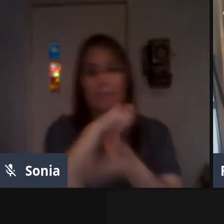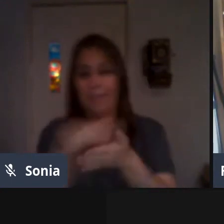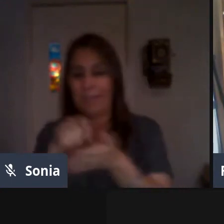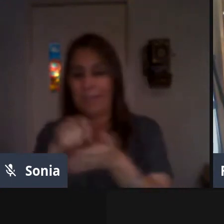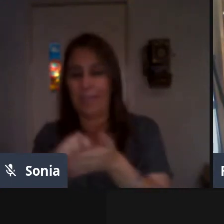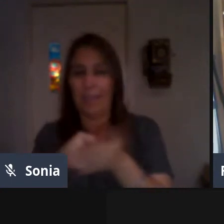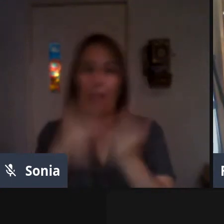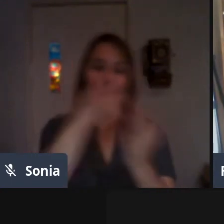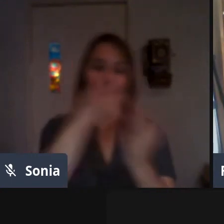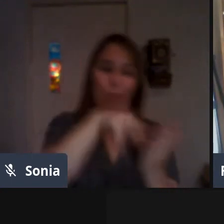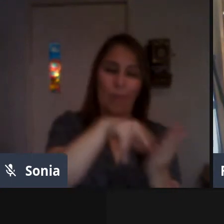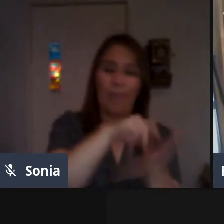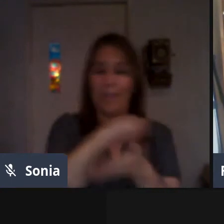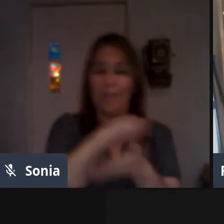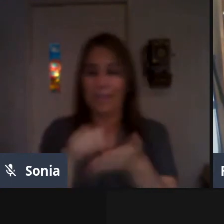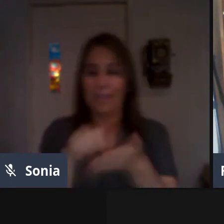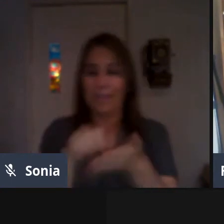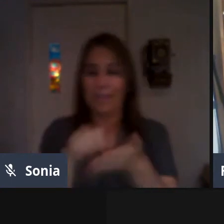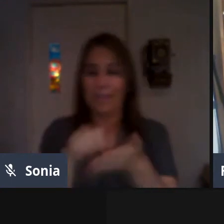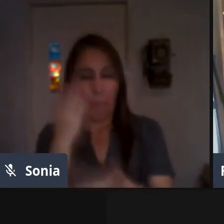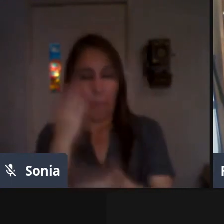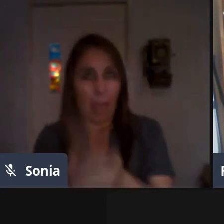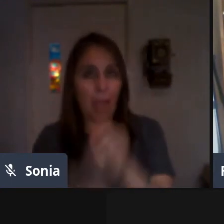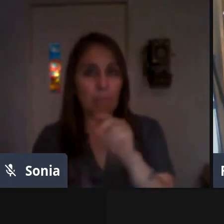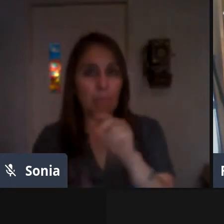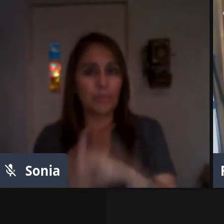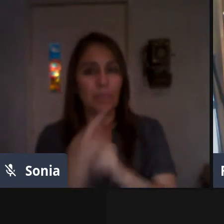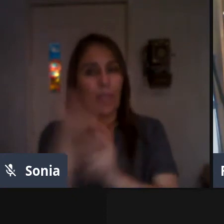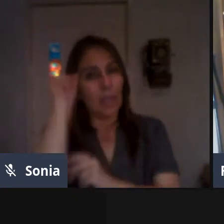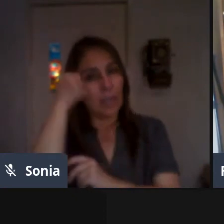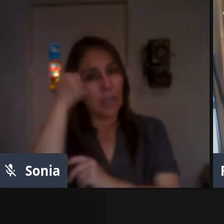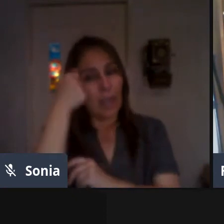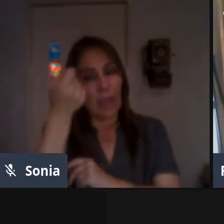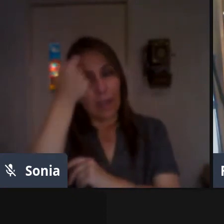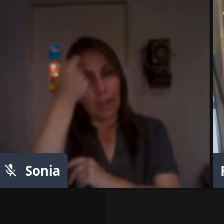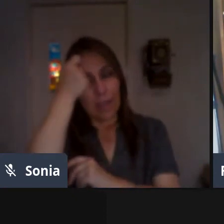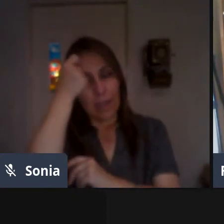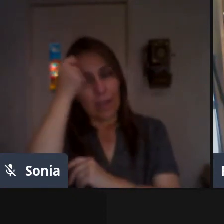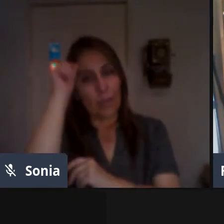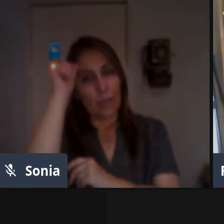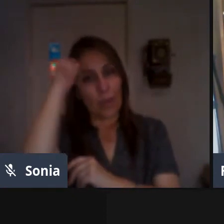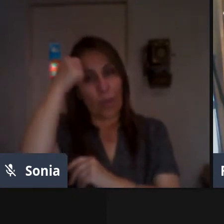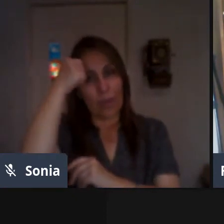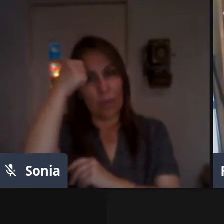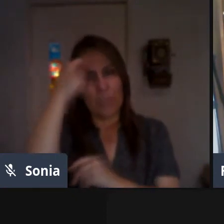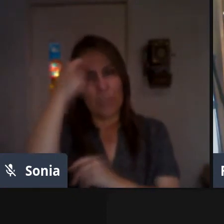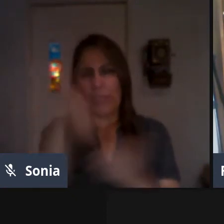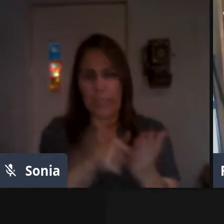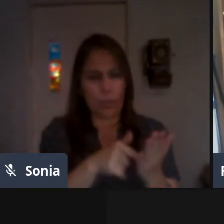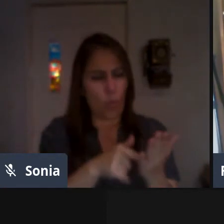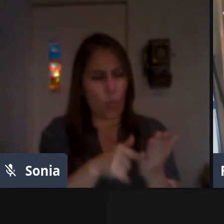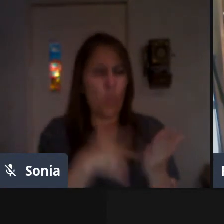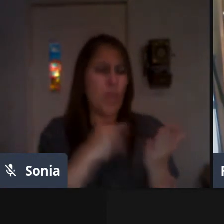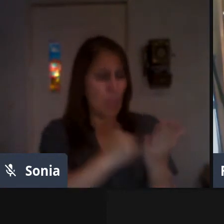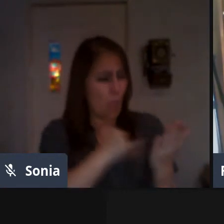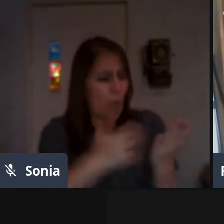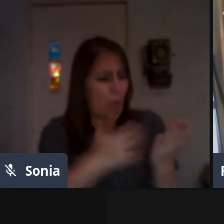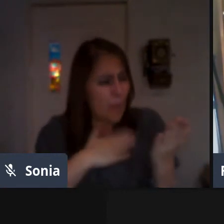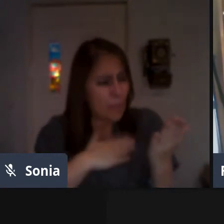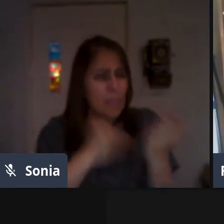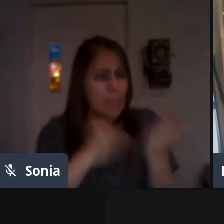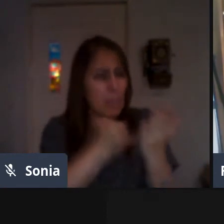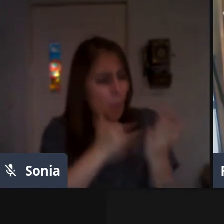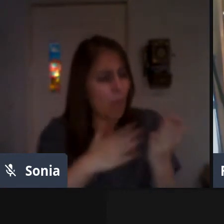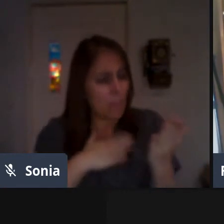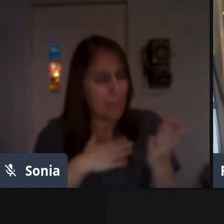allí tenía que ver con un recuerdo es donde nos vemos allí reflejados entonces pues eso me parece